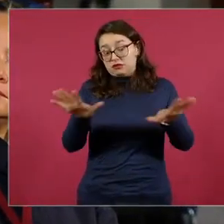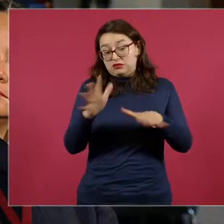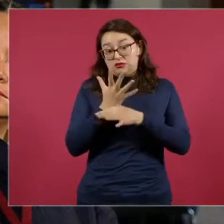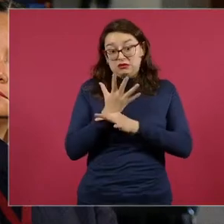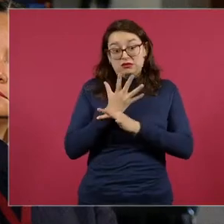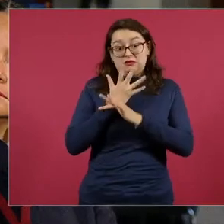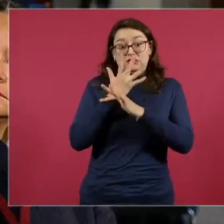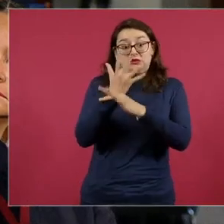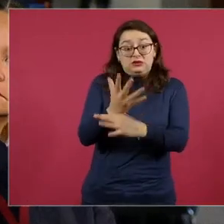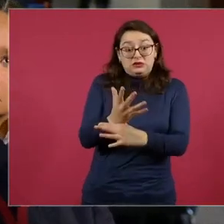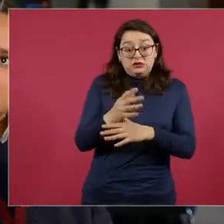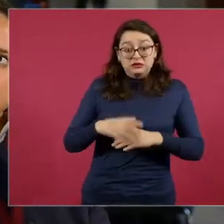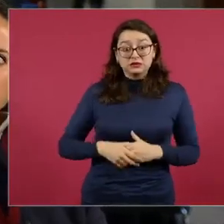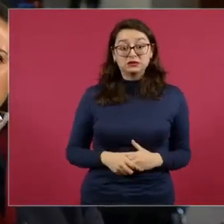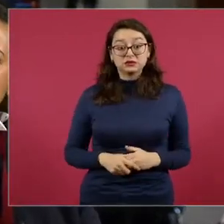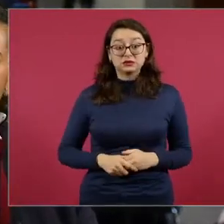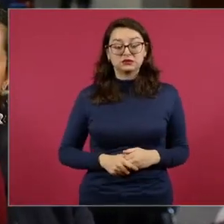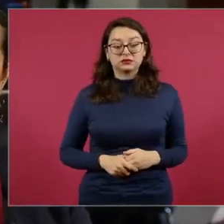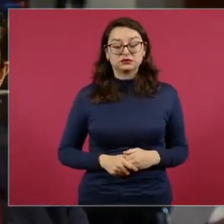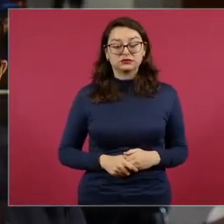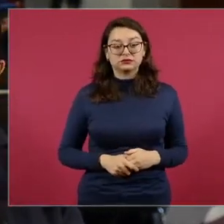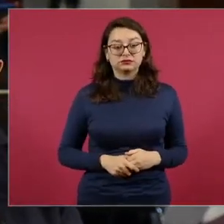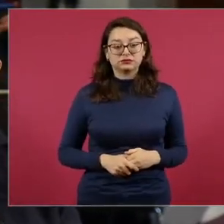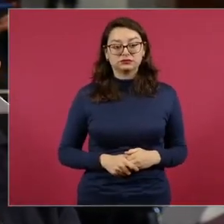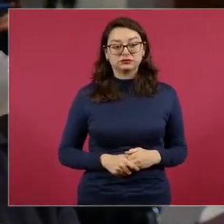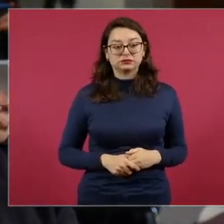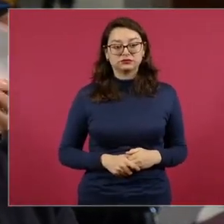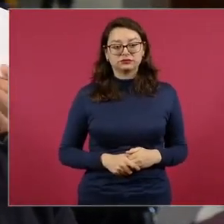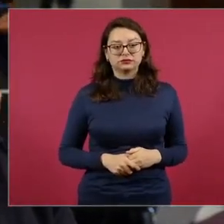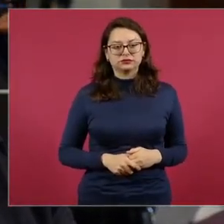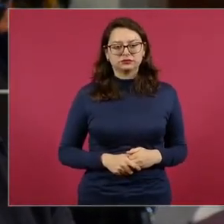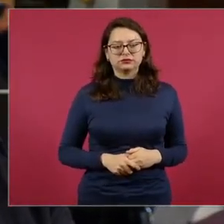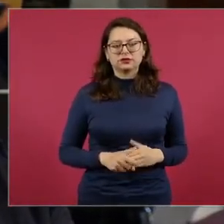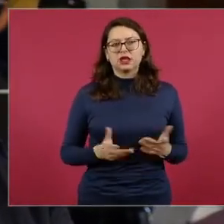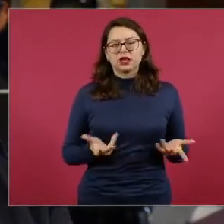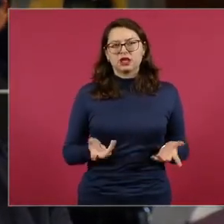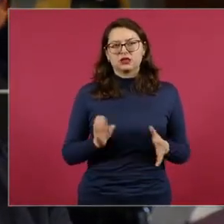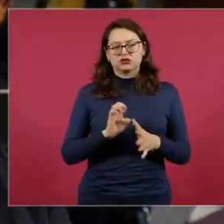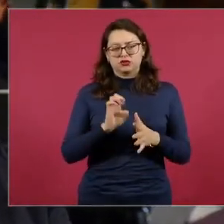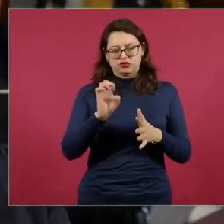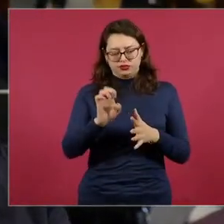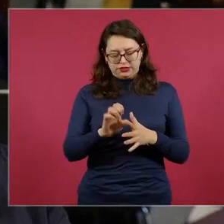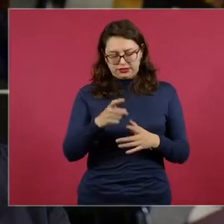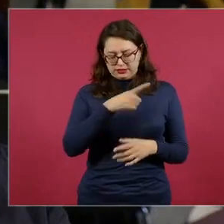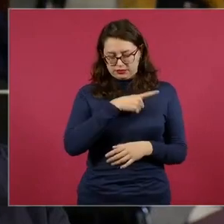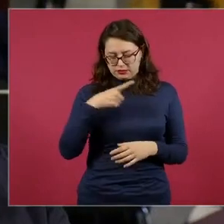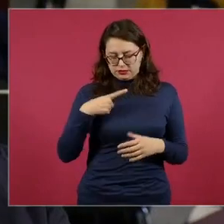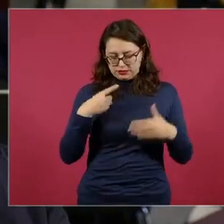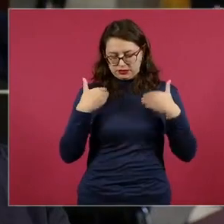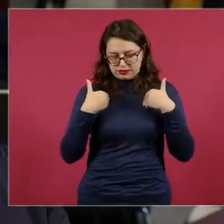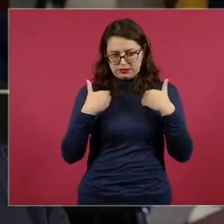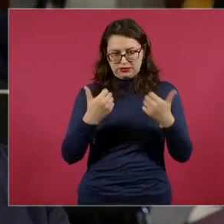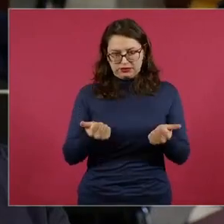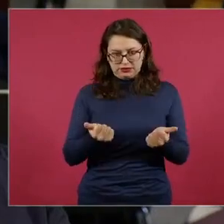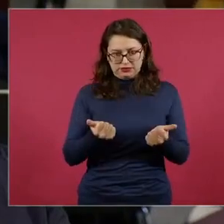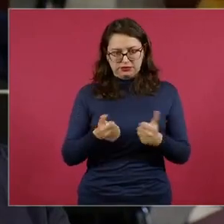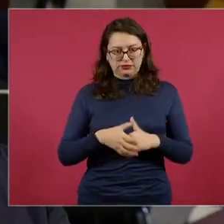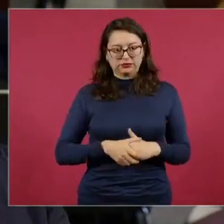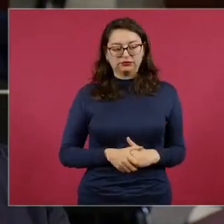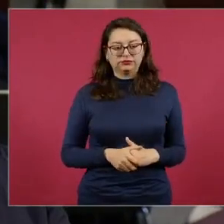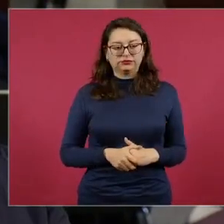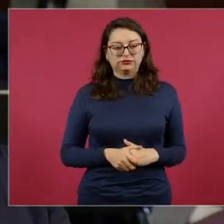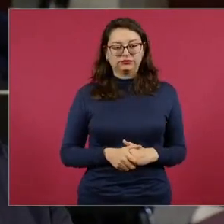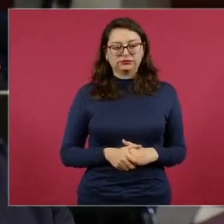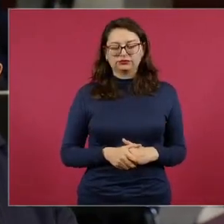y con la base de datos de ustedes, déjeme nada más entender oficialmente, porque veo que sigue